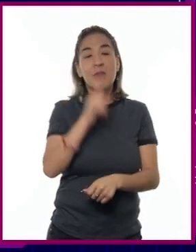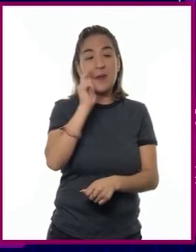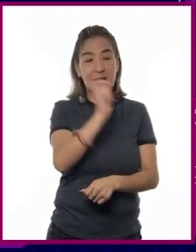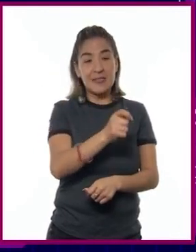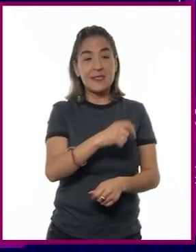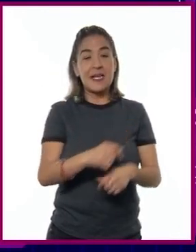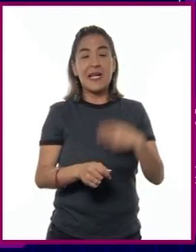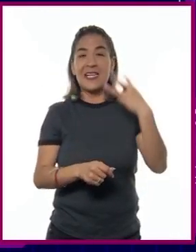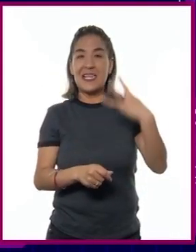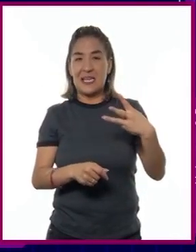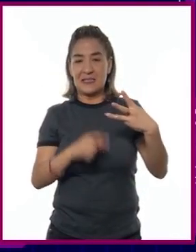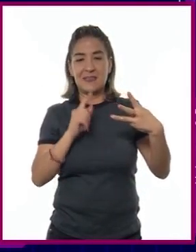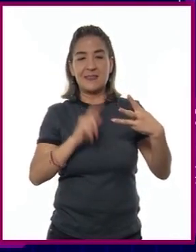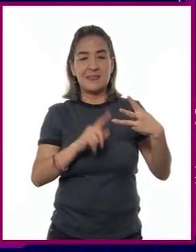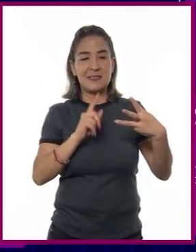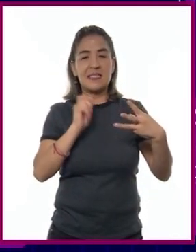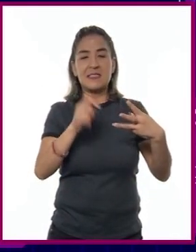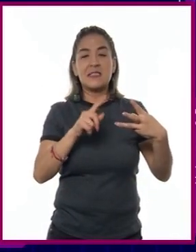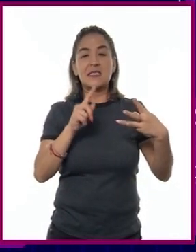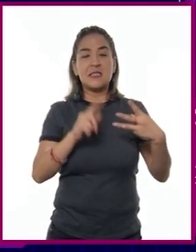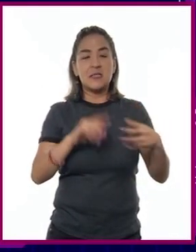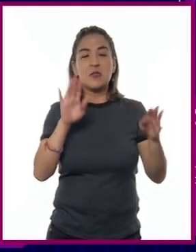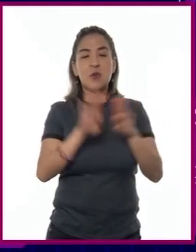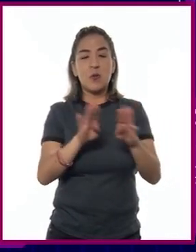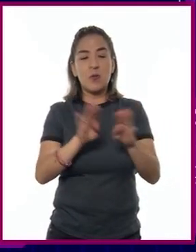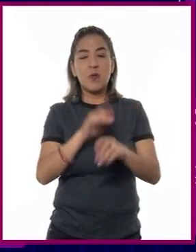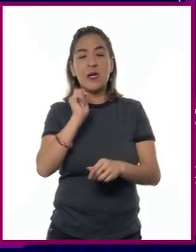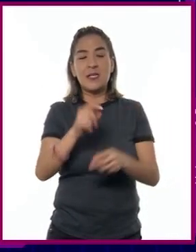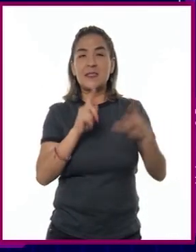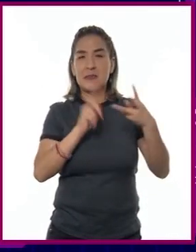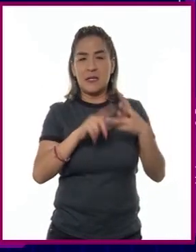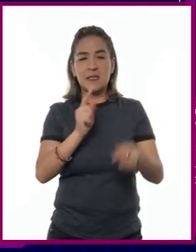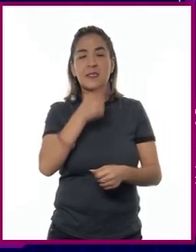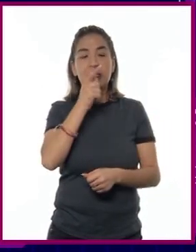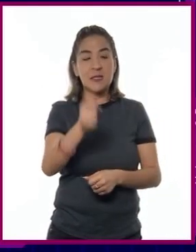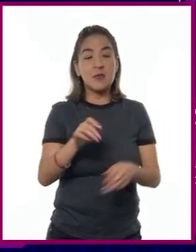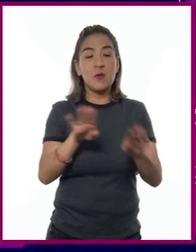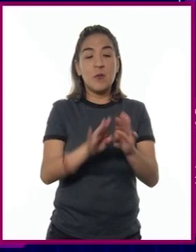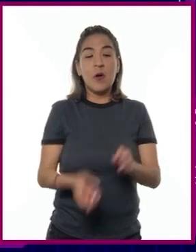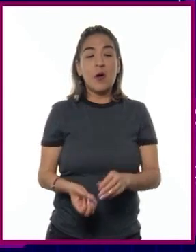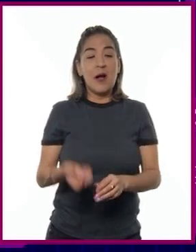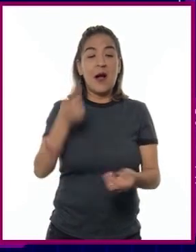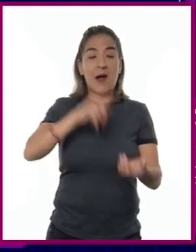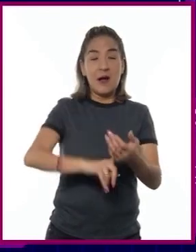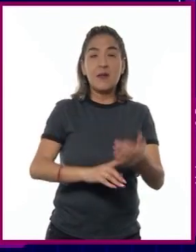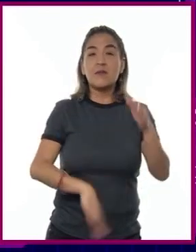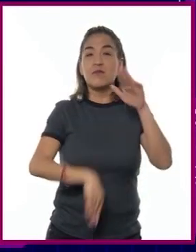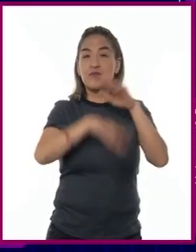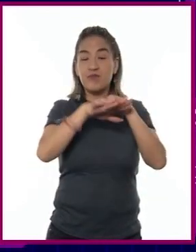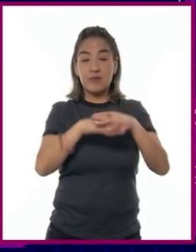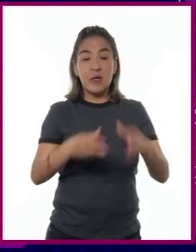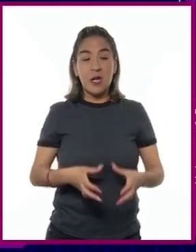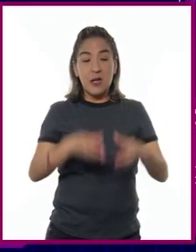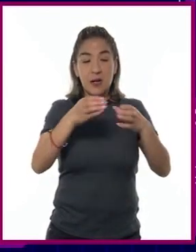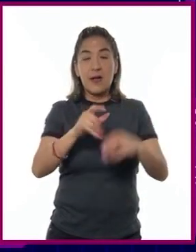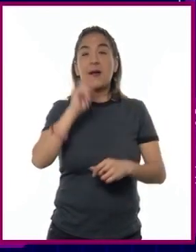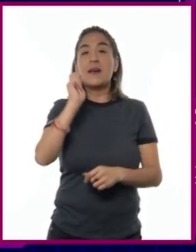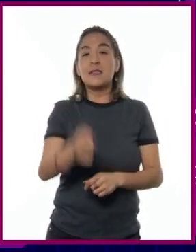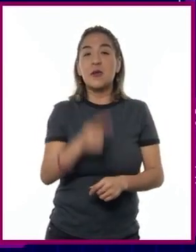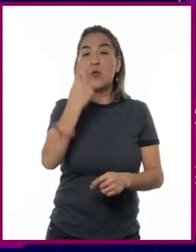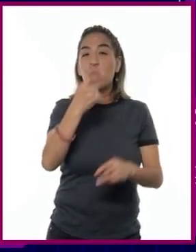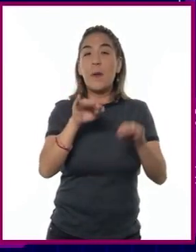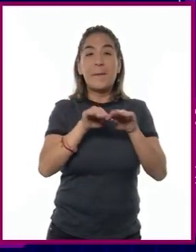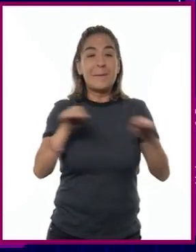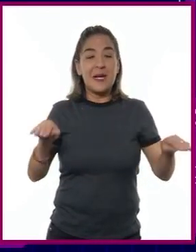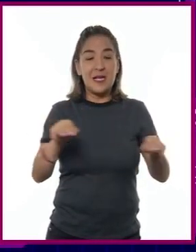3, que propone relacionar siempre la capacidad de un recipiente únicamente con la